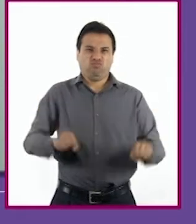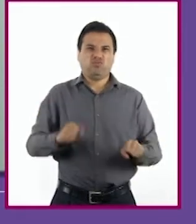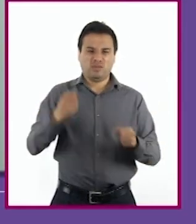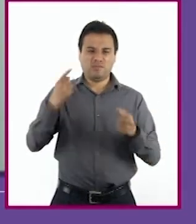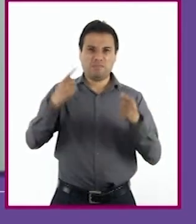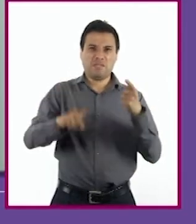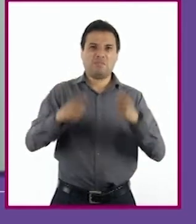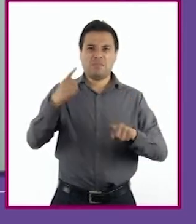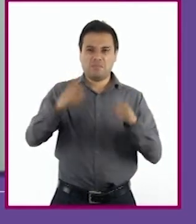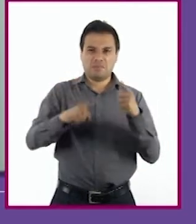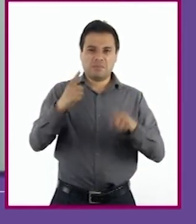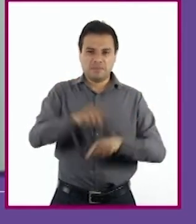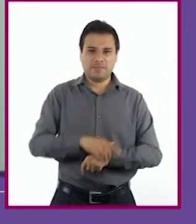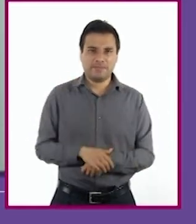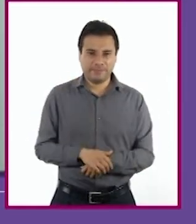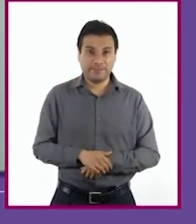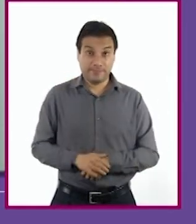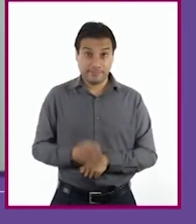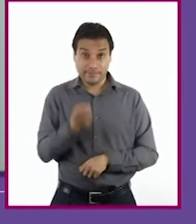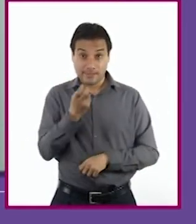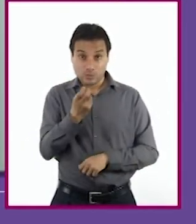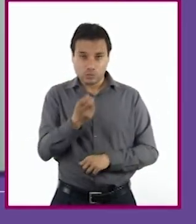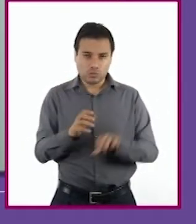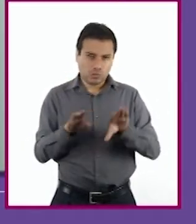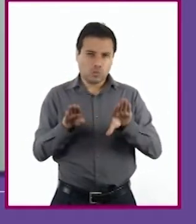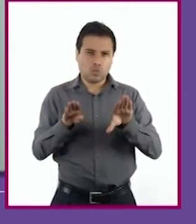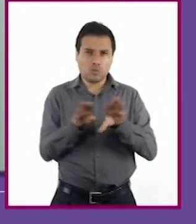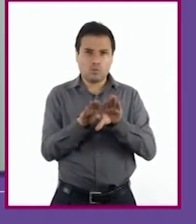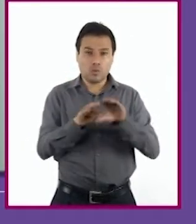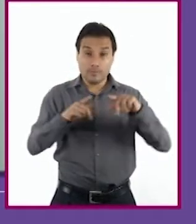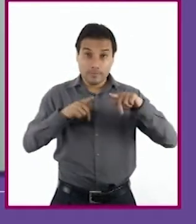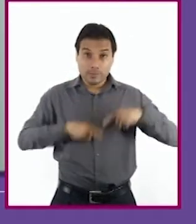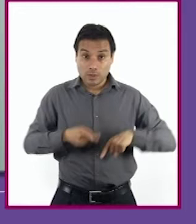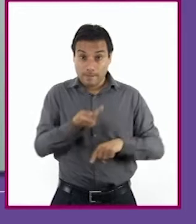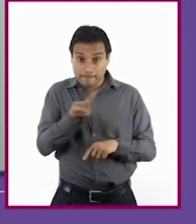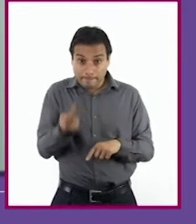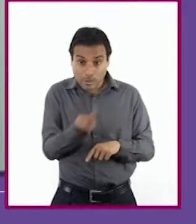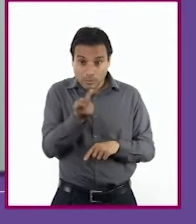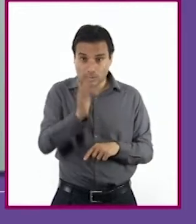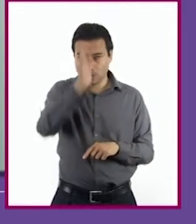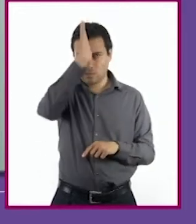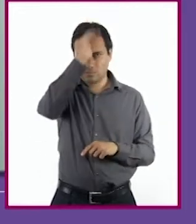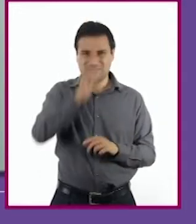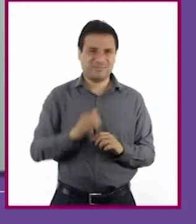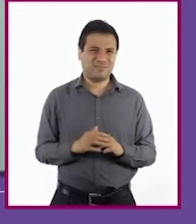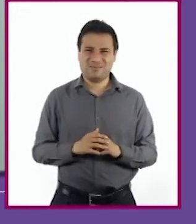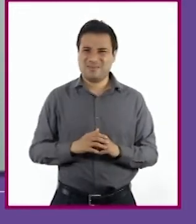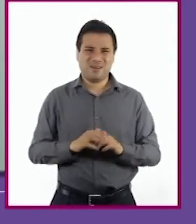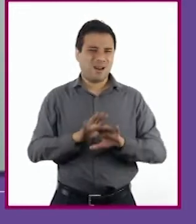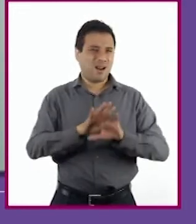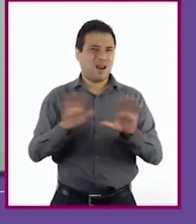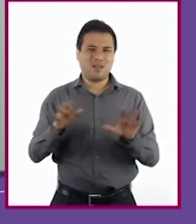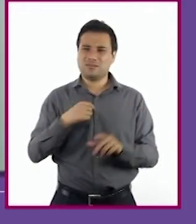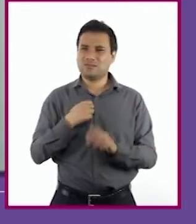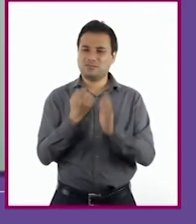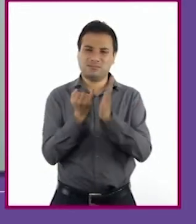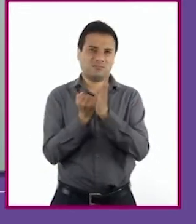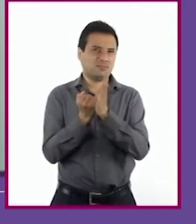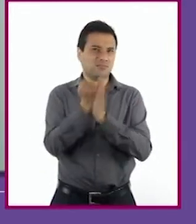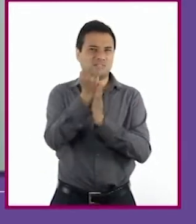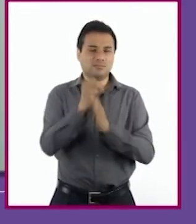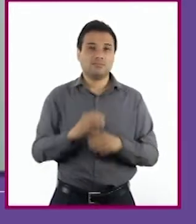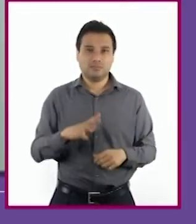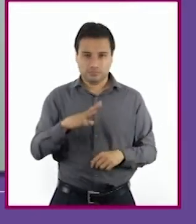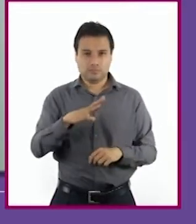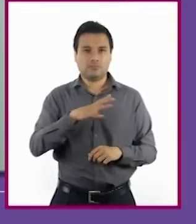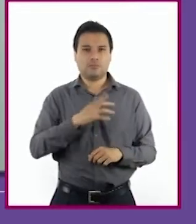nombre, y se impone al poder sin un consenso por parte del pueblo. Este tipo de sistema está a cargo de un